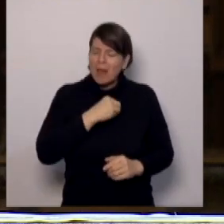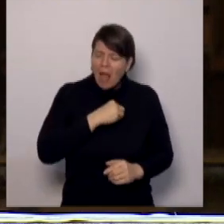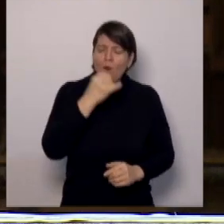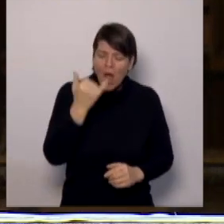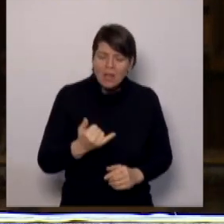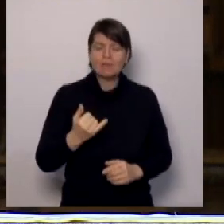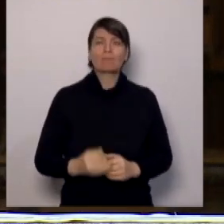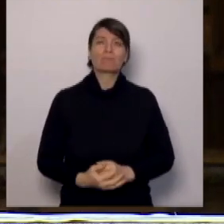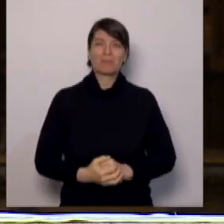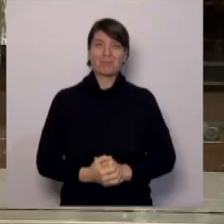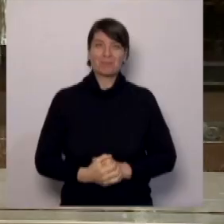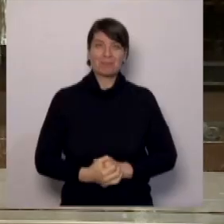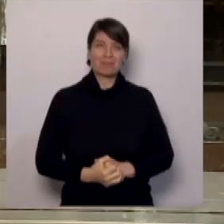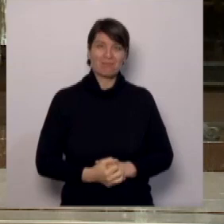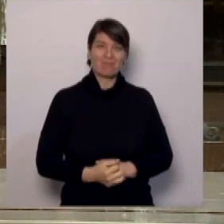de pecadores.